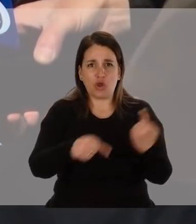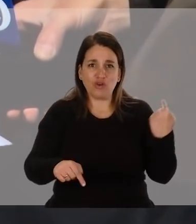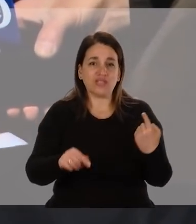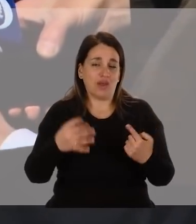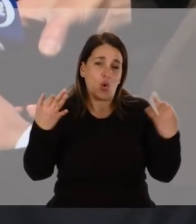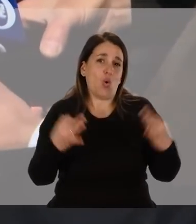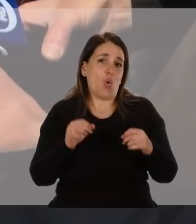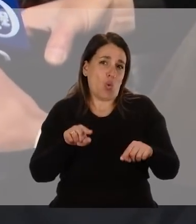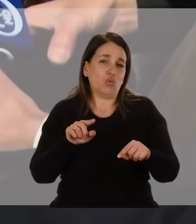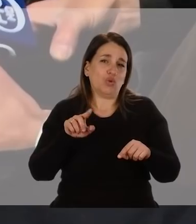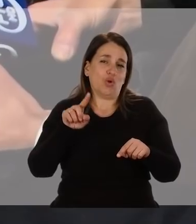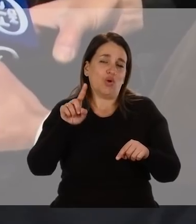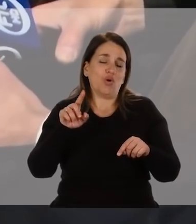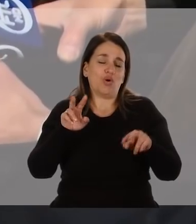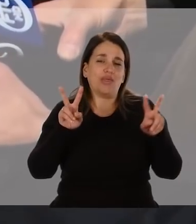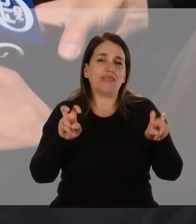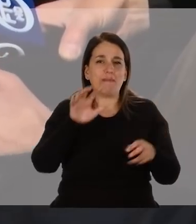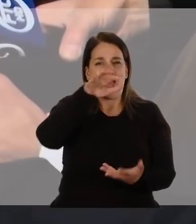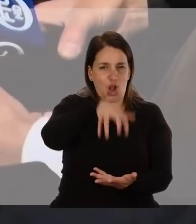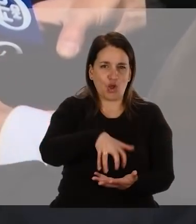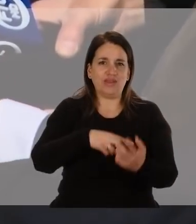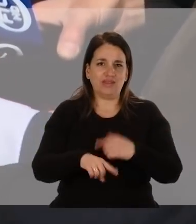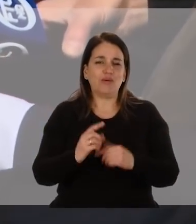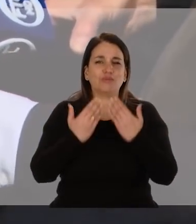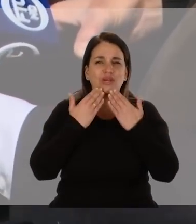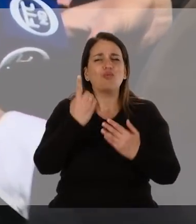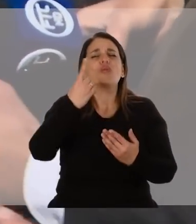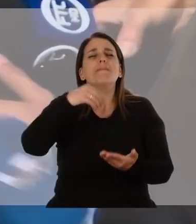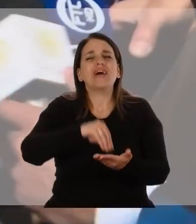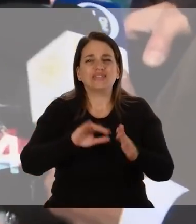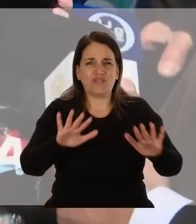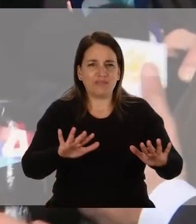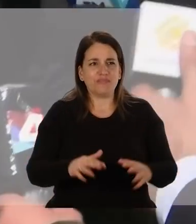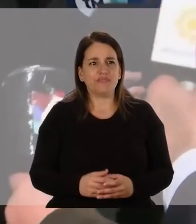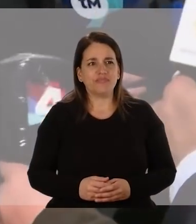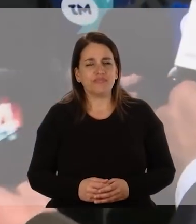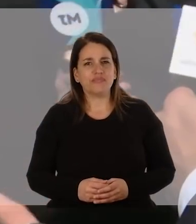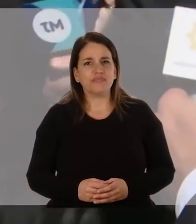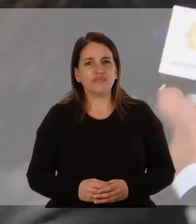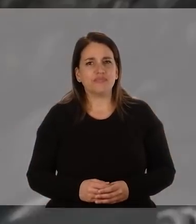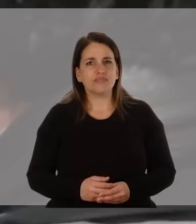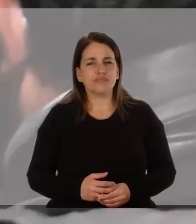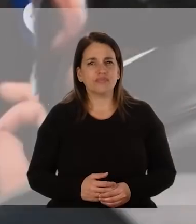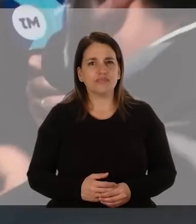sobre muchas cosas y entre ellas sobre eso. Muchas gracias, chiquilín. Una más. Presidente.